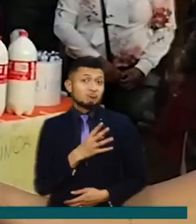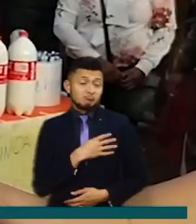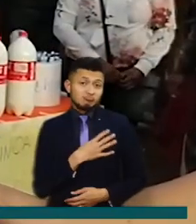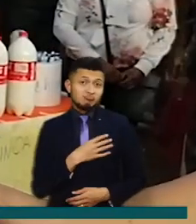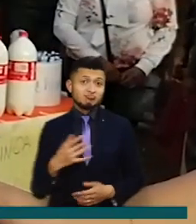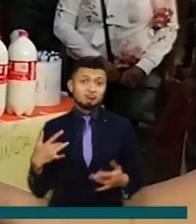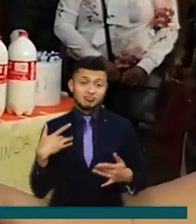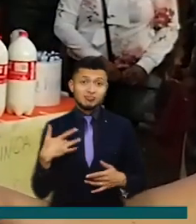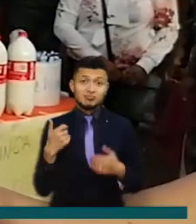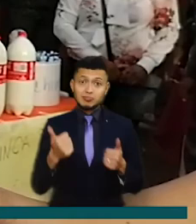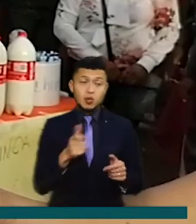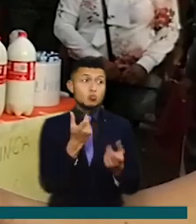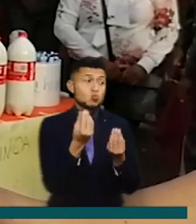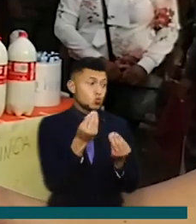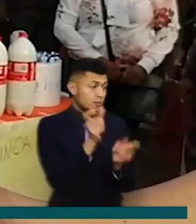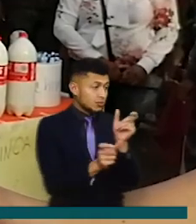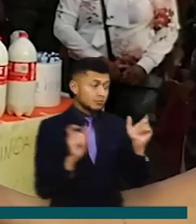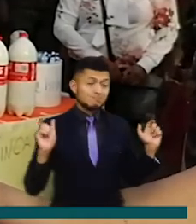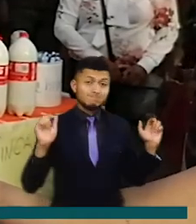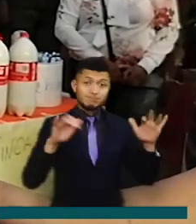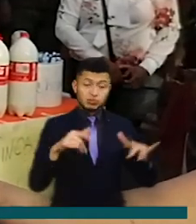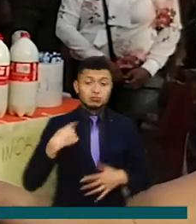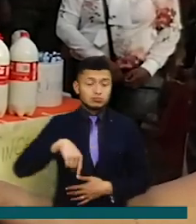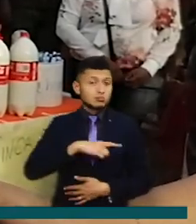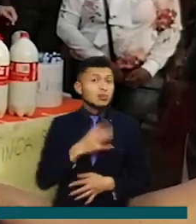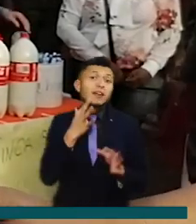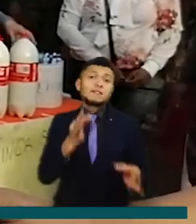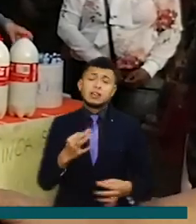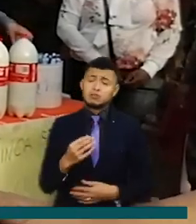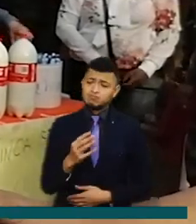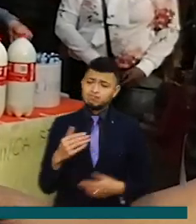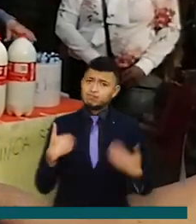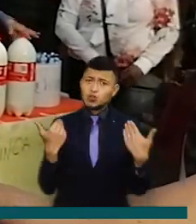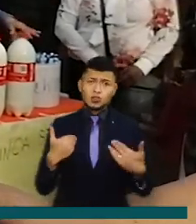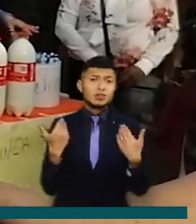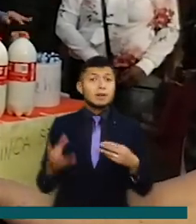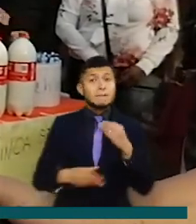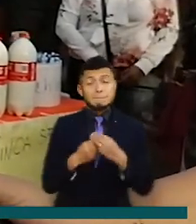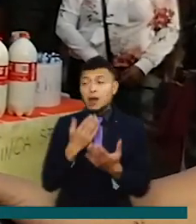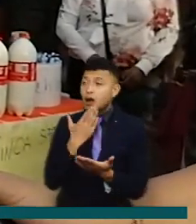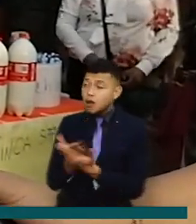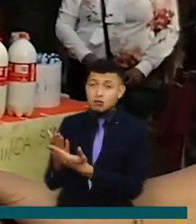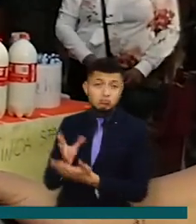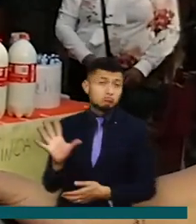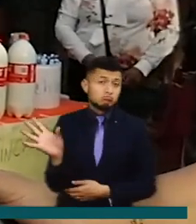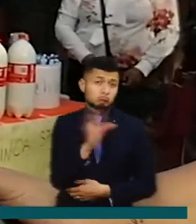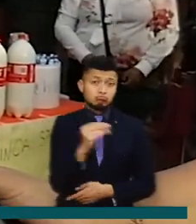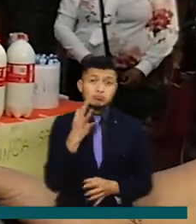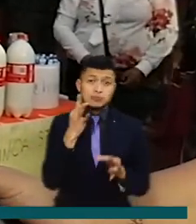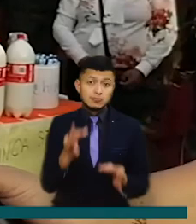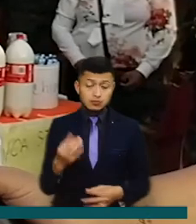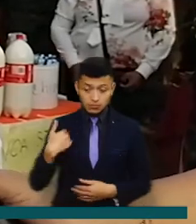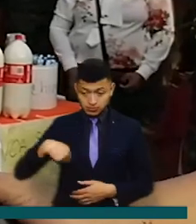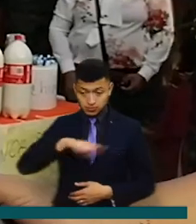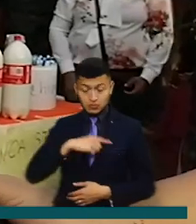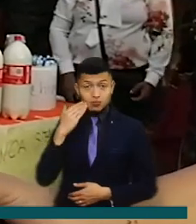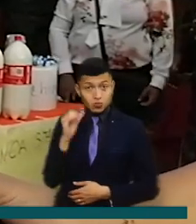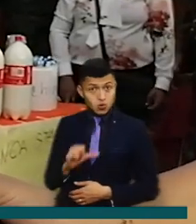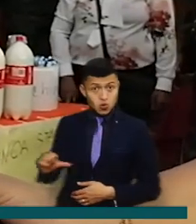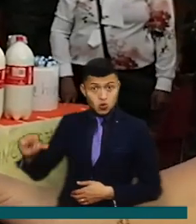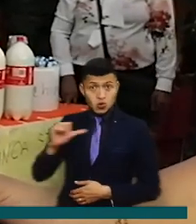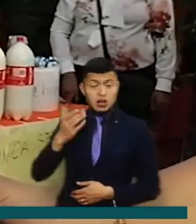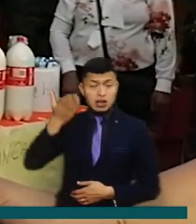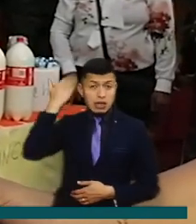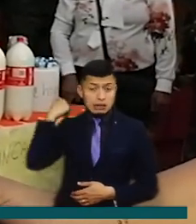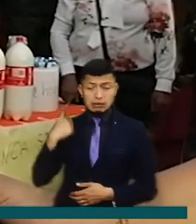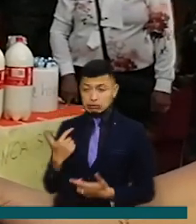y ha acudido muchísima gente, de verdad que sí, estamos muy contentos y agradecerlas a todos porque hemos sido unas mujeres que hemos